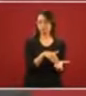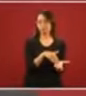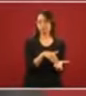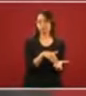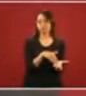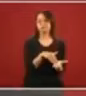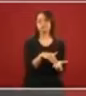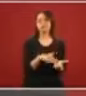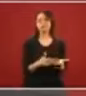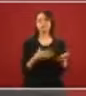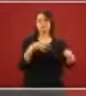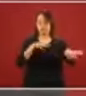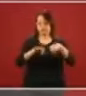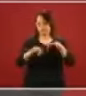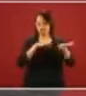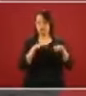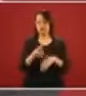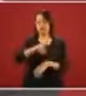efectivos 10,000,